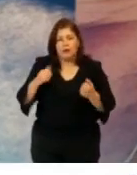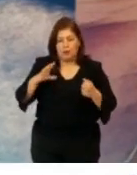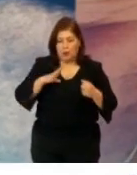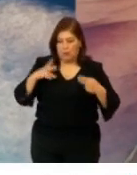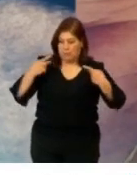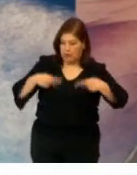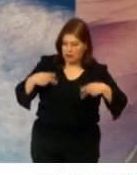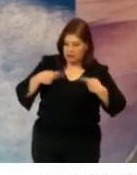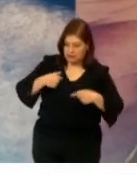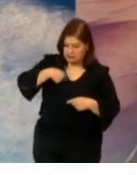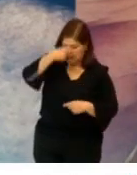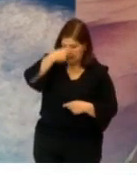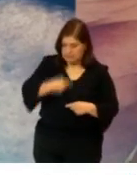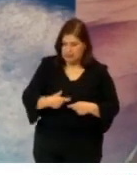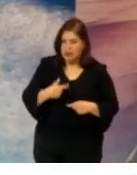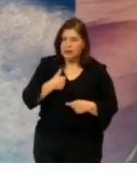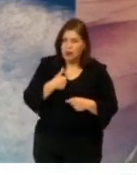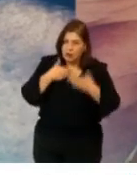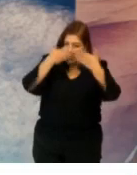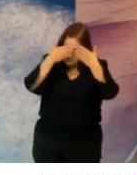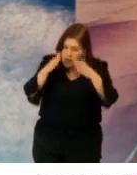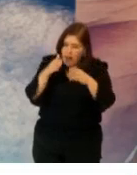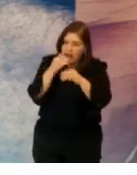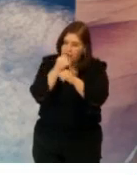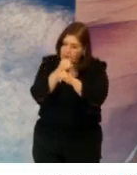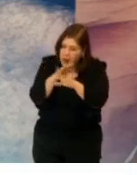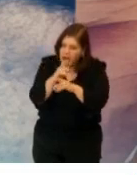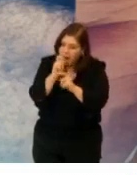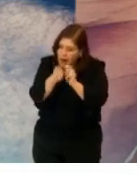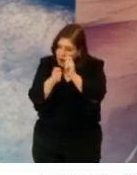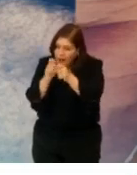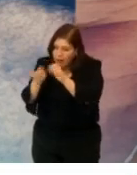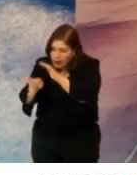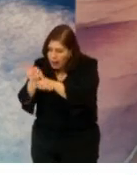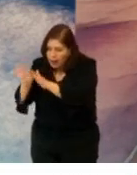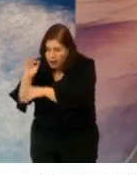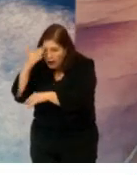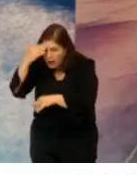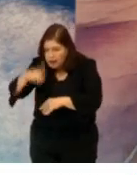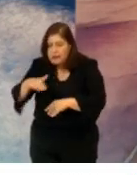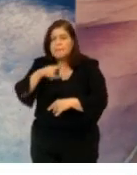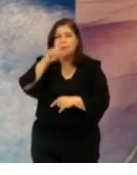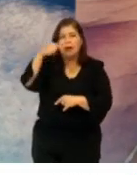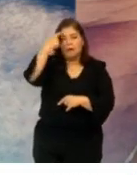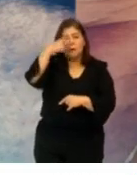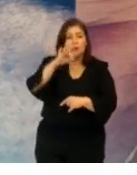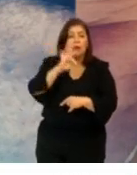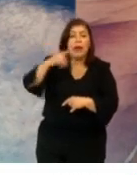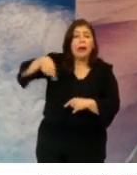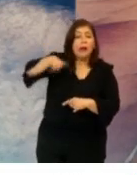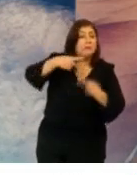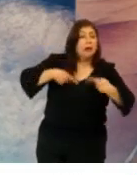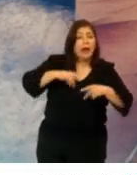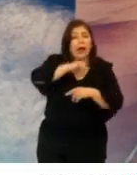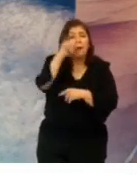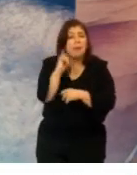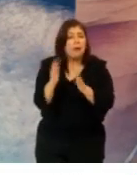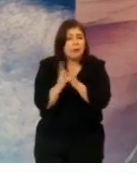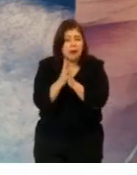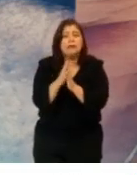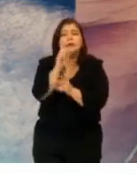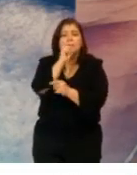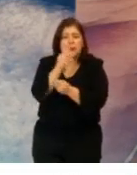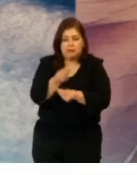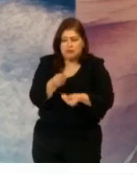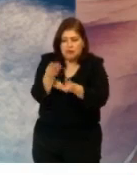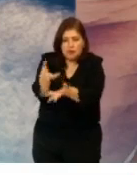que tenga la oportunidad de conocerlas, para que así aquellas personas que nunca han podido participar desde que nacieron, tengan la oportunidad